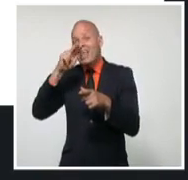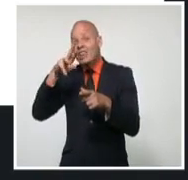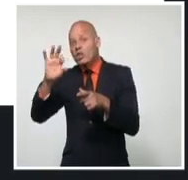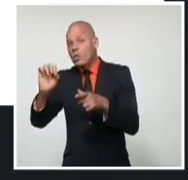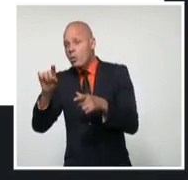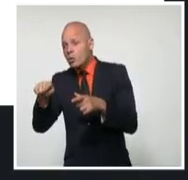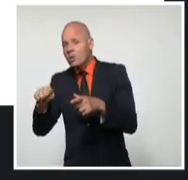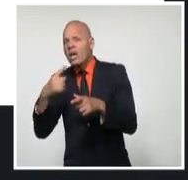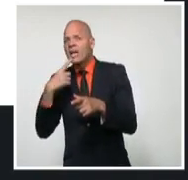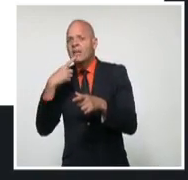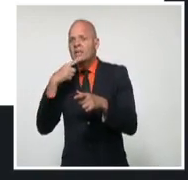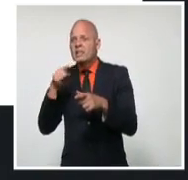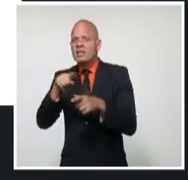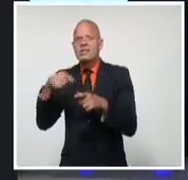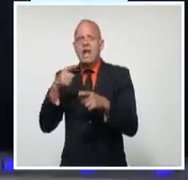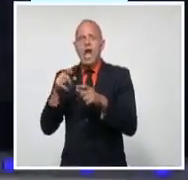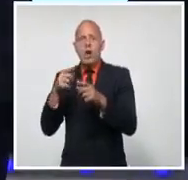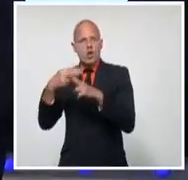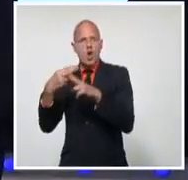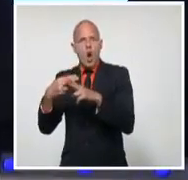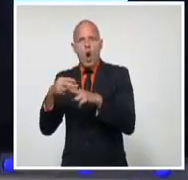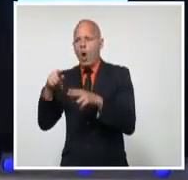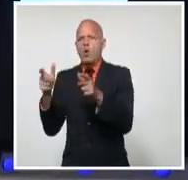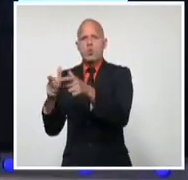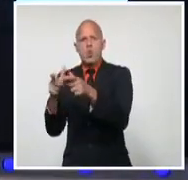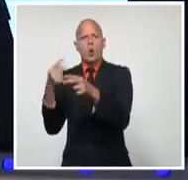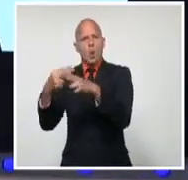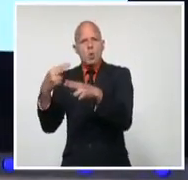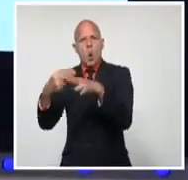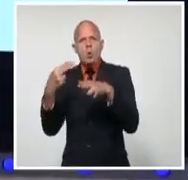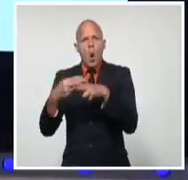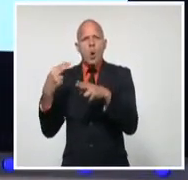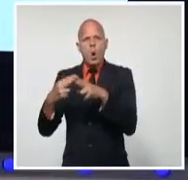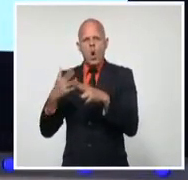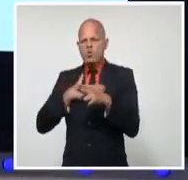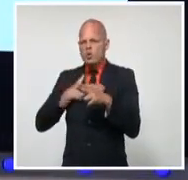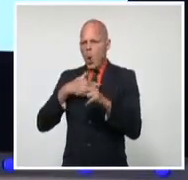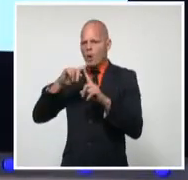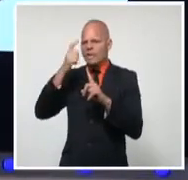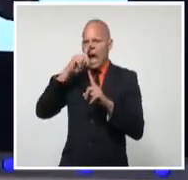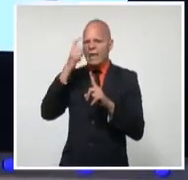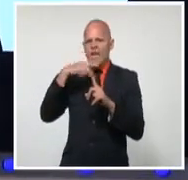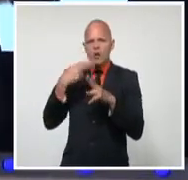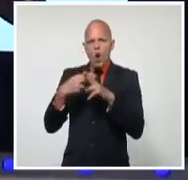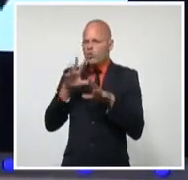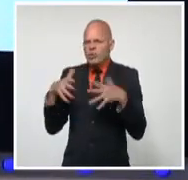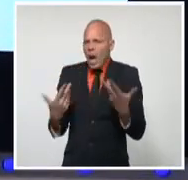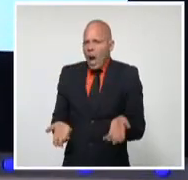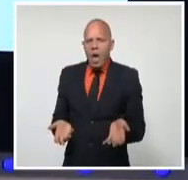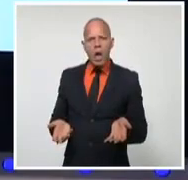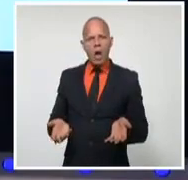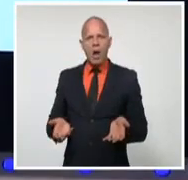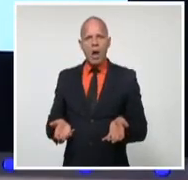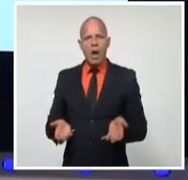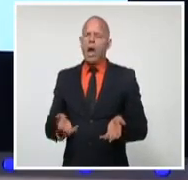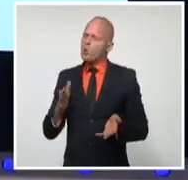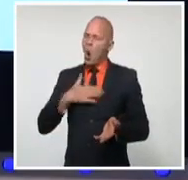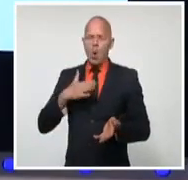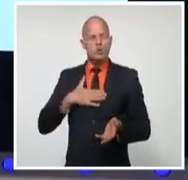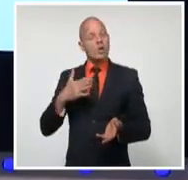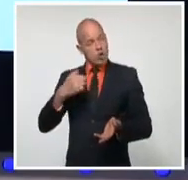visibilidad y ella reclama. Y en este correo lo que está ocurriendo es que el presidente de CADAL intenta calmar los ánimos y decirle,